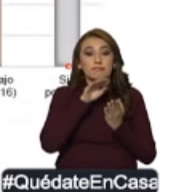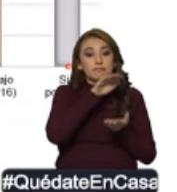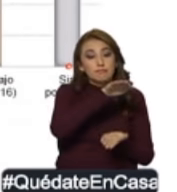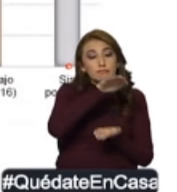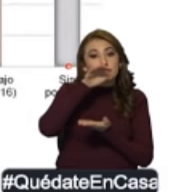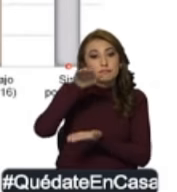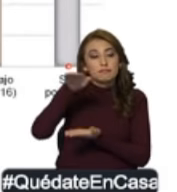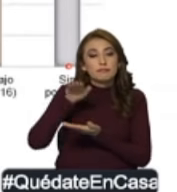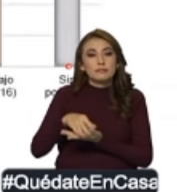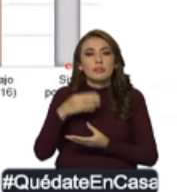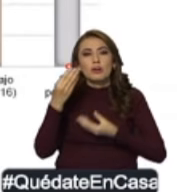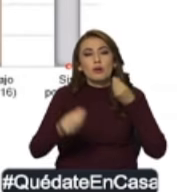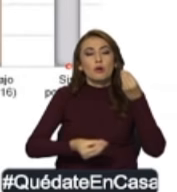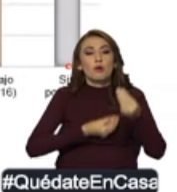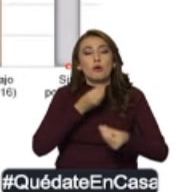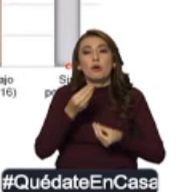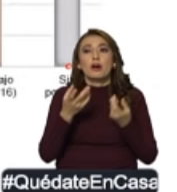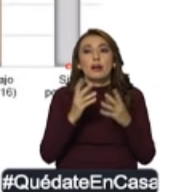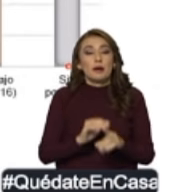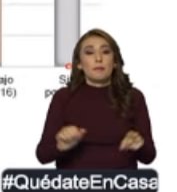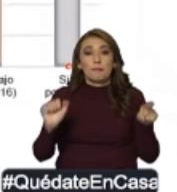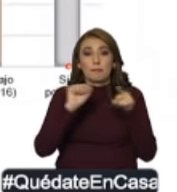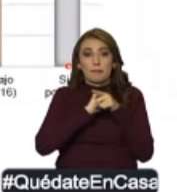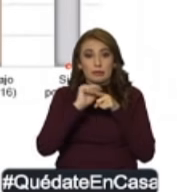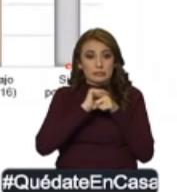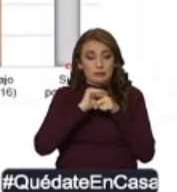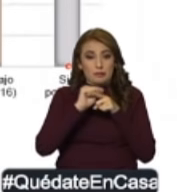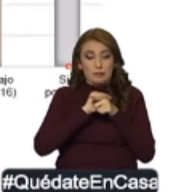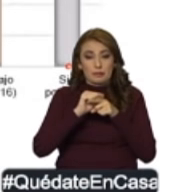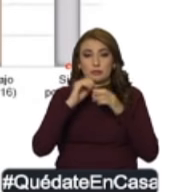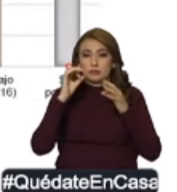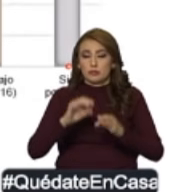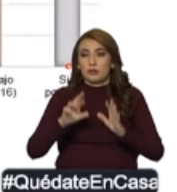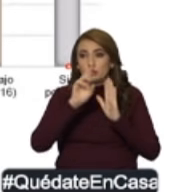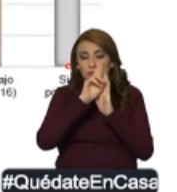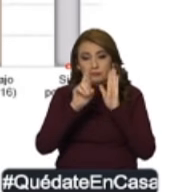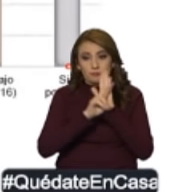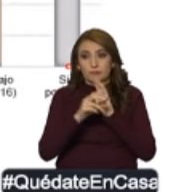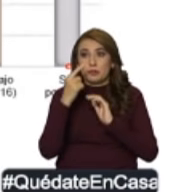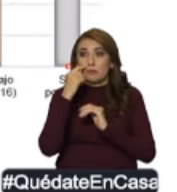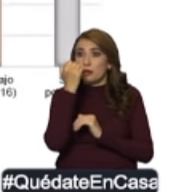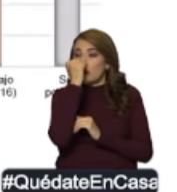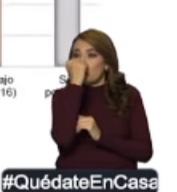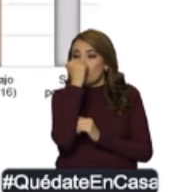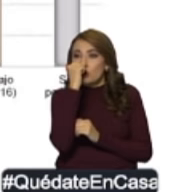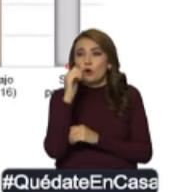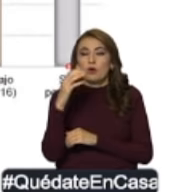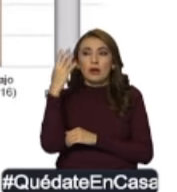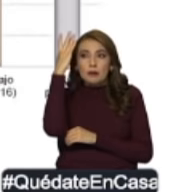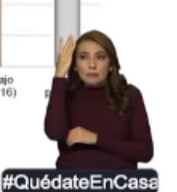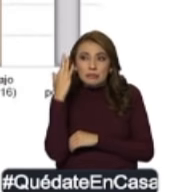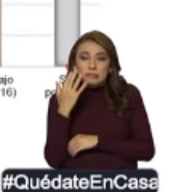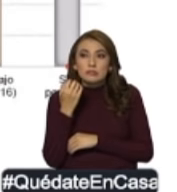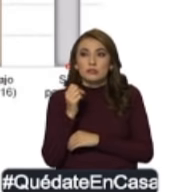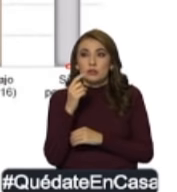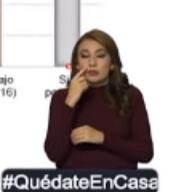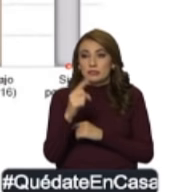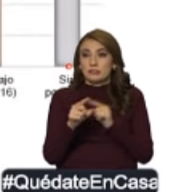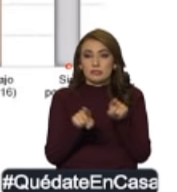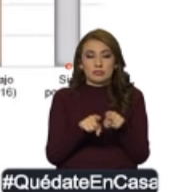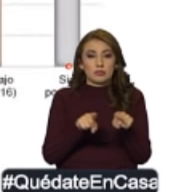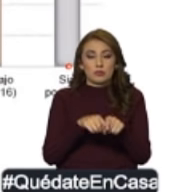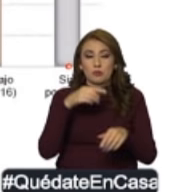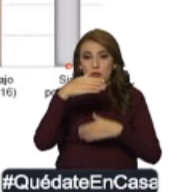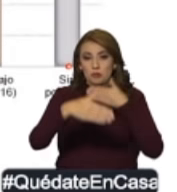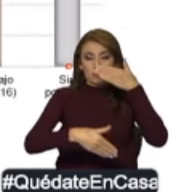deben tener la máxima aplicación de acciones de restricción de la movilidad social y del aislamiento. Estamos en